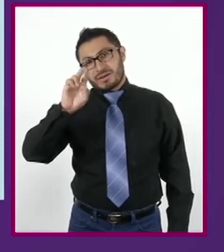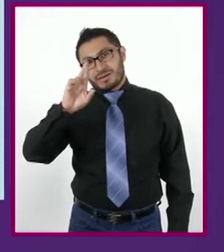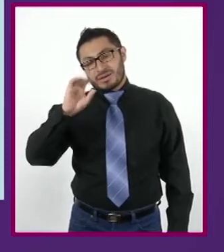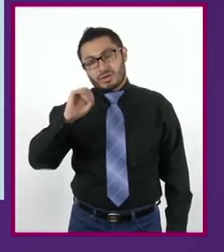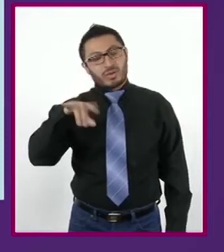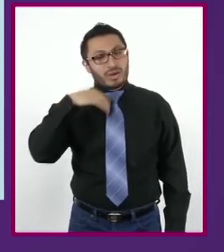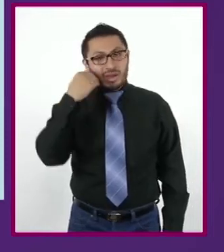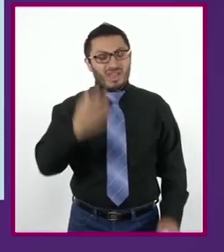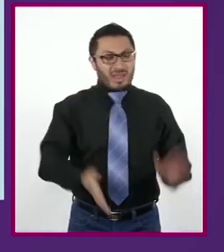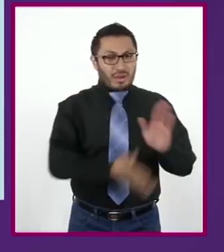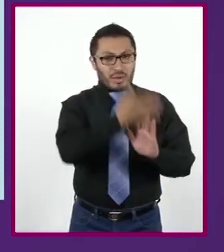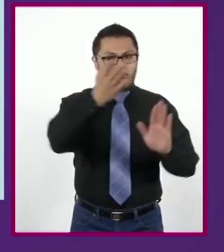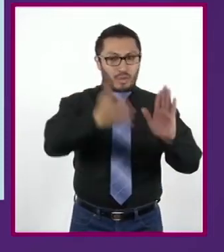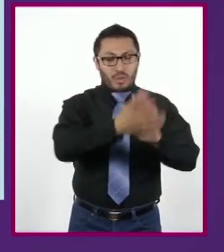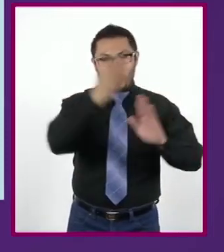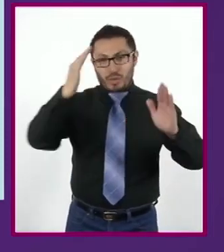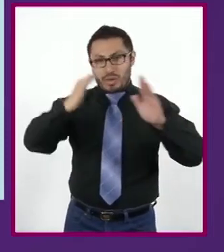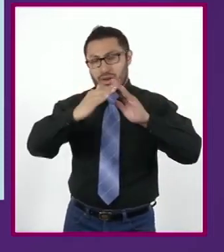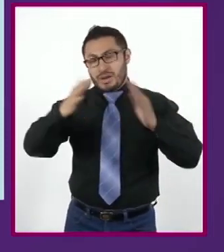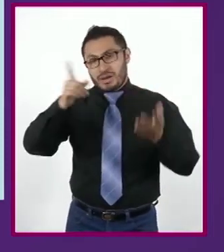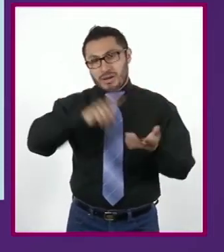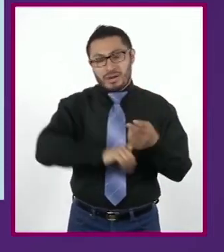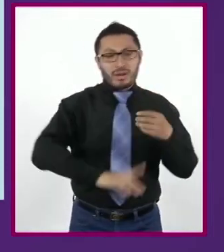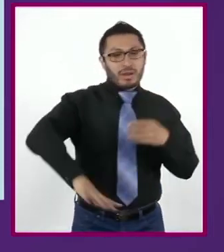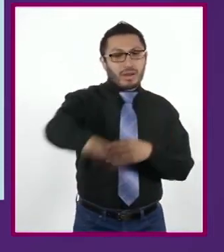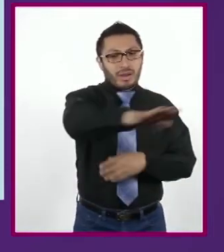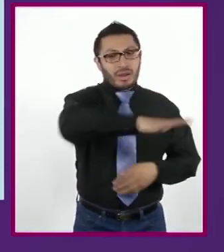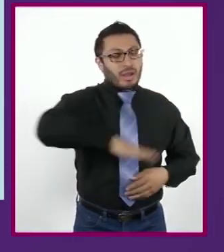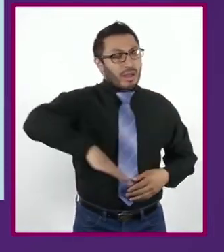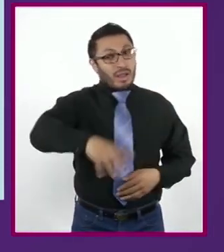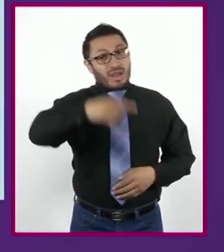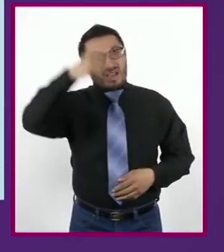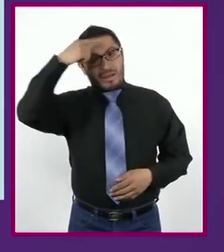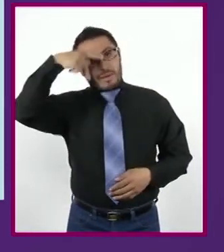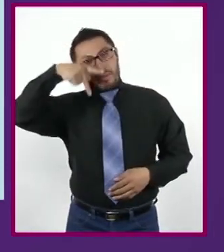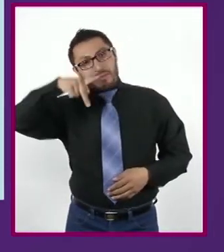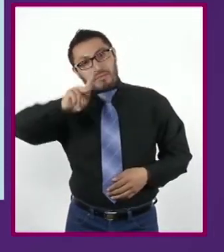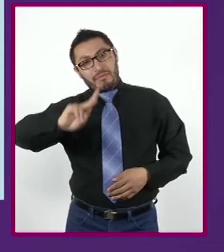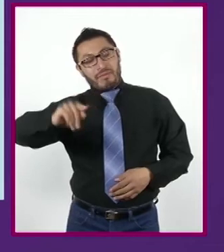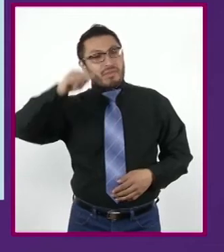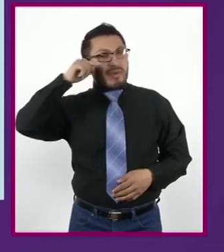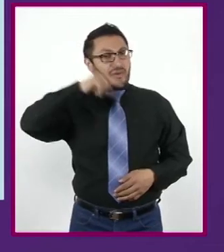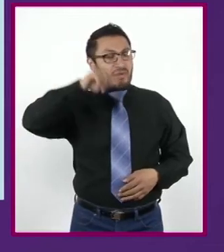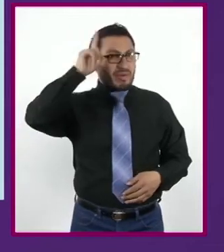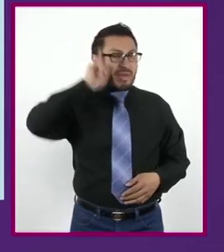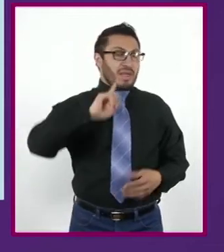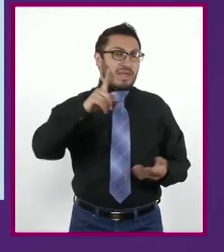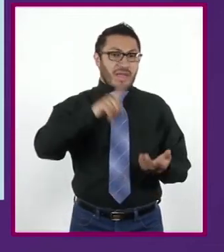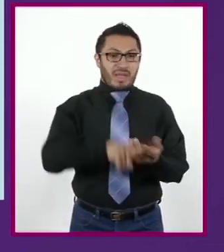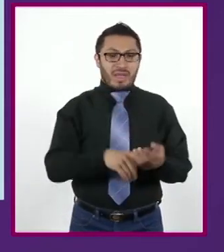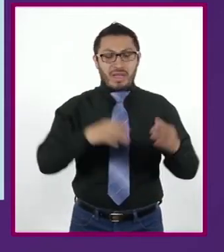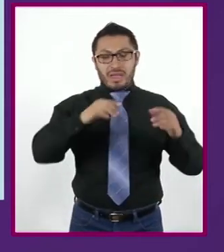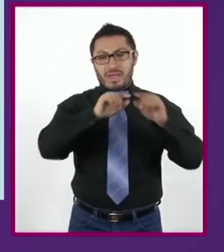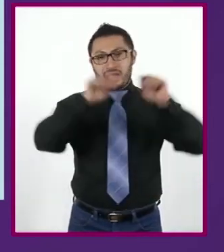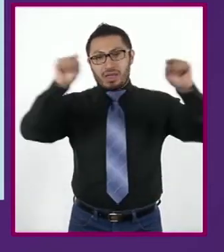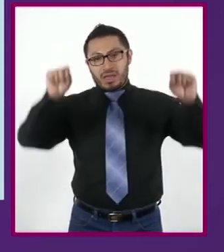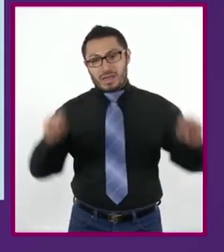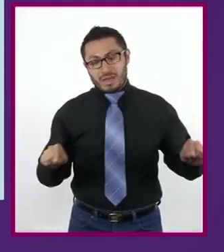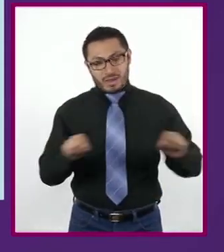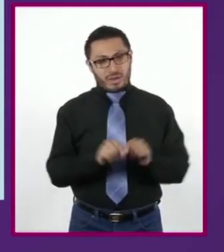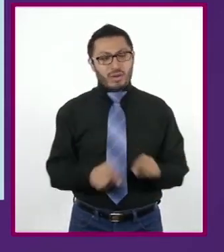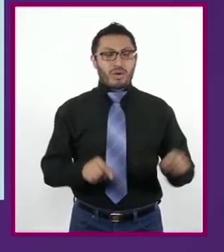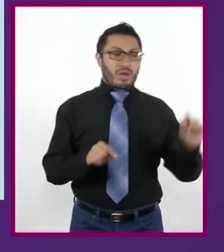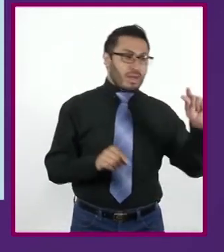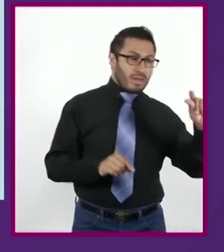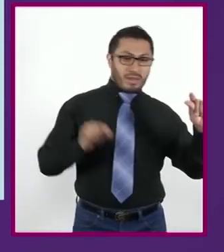casa dentro del terreno de modo que ésta sea un cuadrilátero, cuyas esquinas